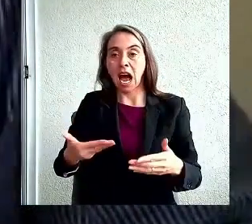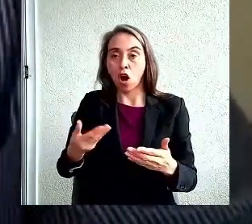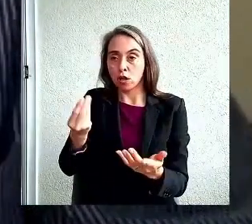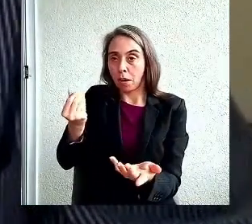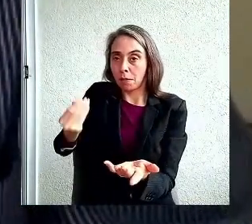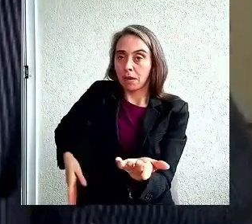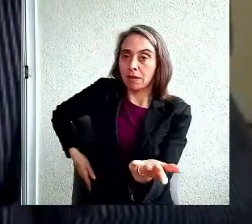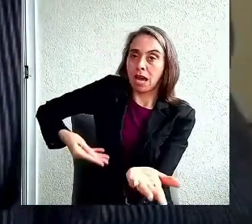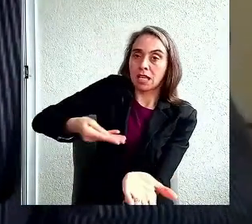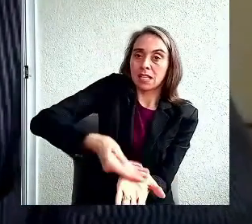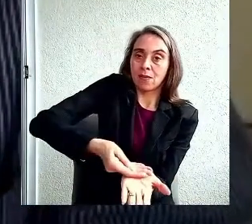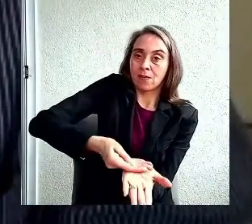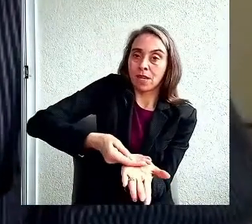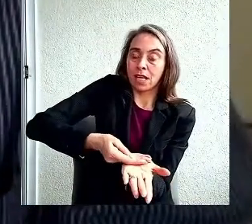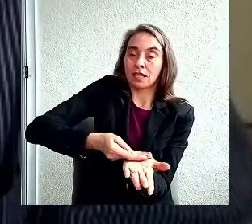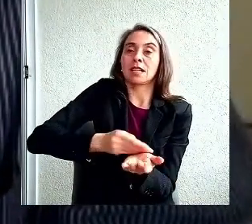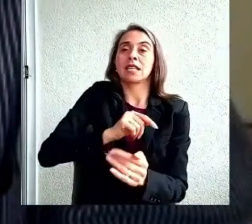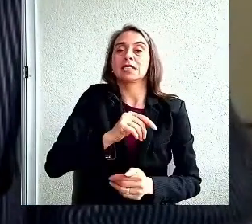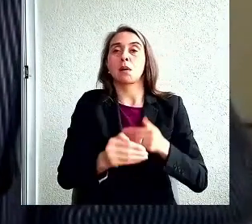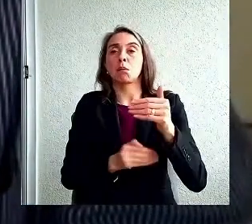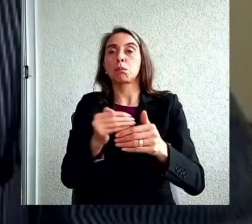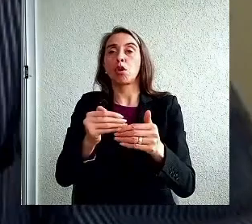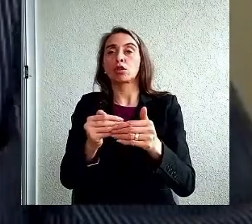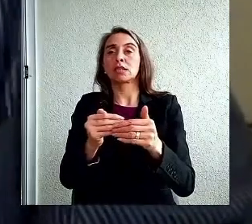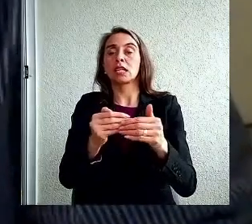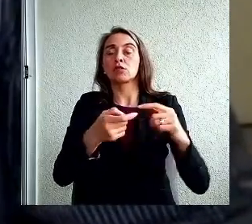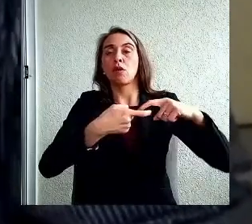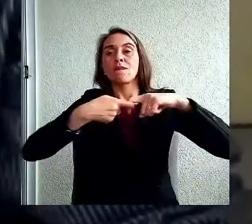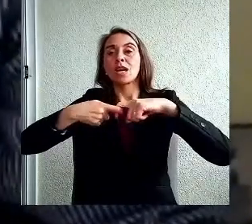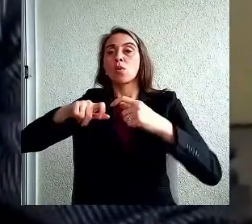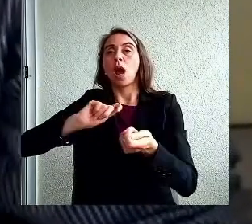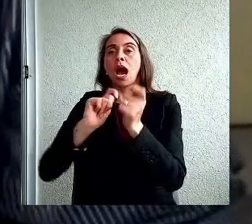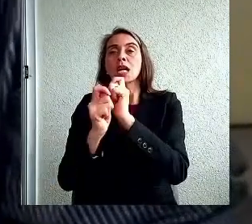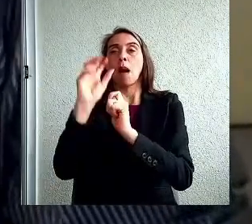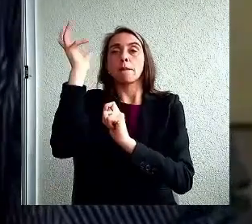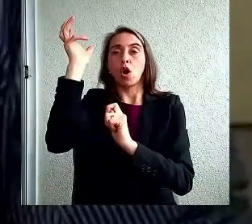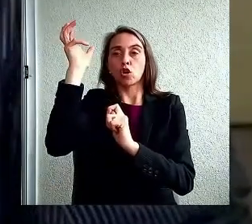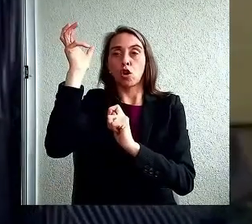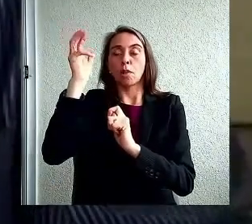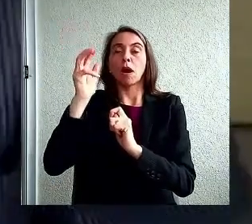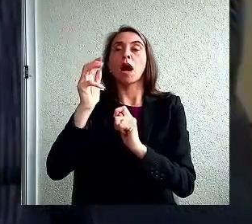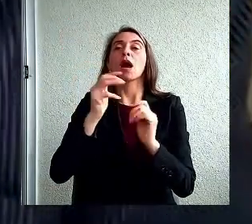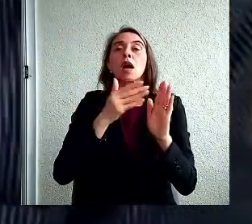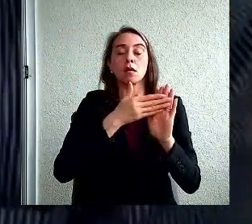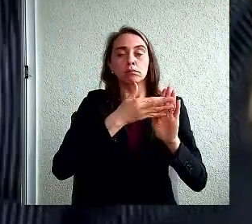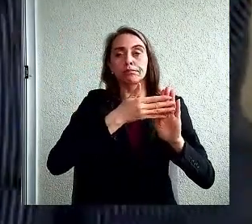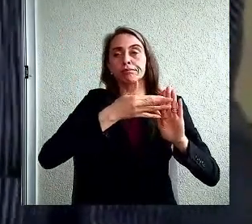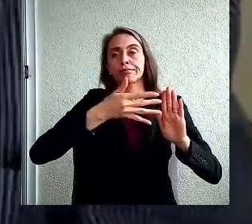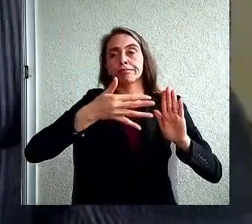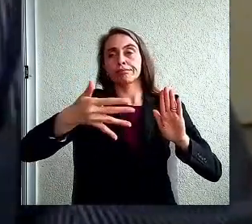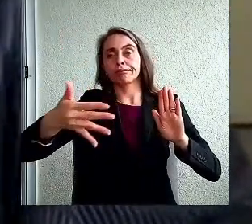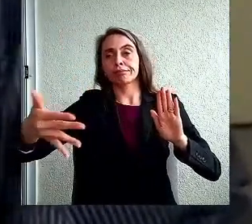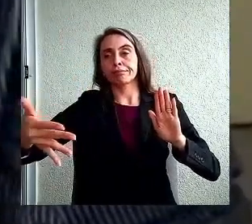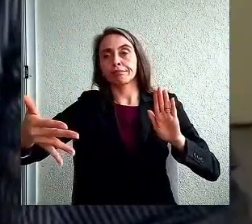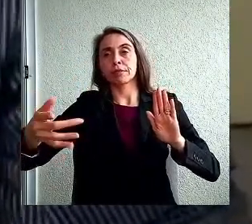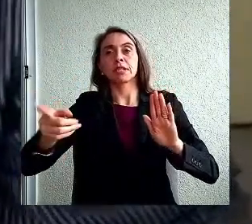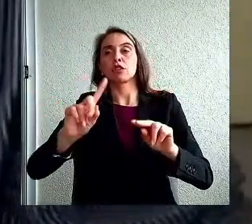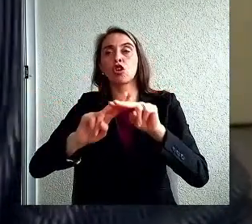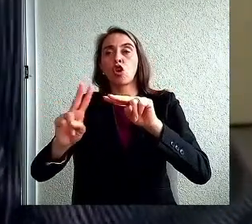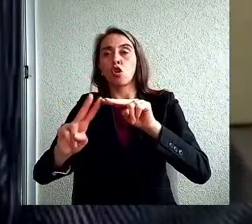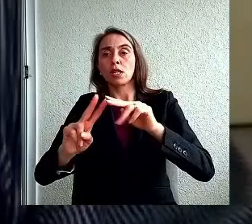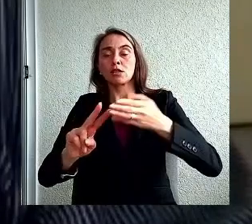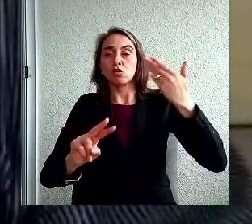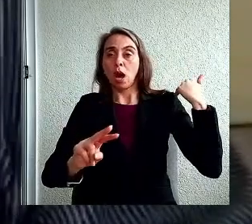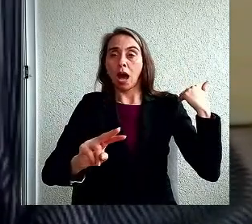que ver con el cambio climático, las consecuencias, digamos que no haberlo hecho, lo vas a tener que pagar 10 veces más caro